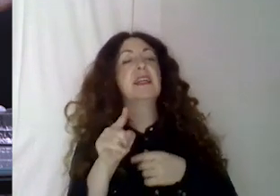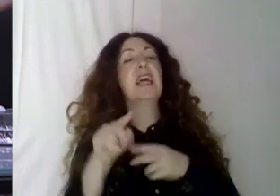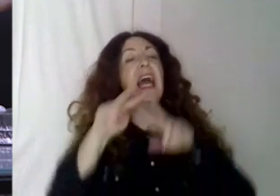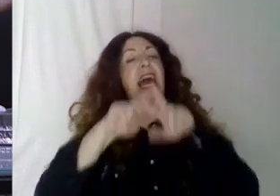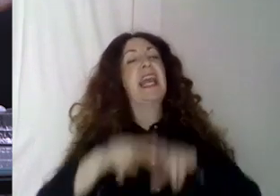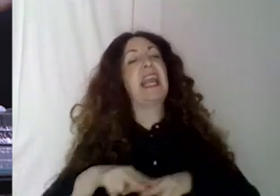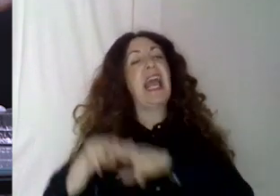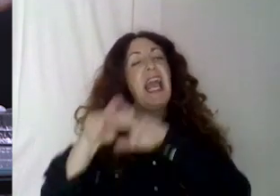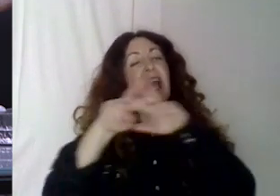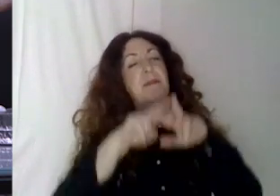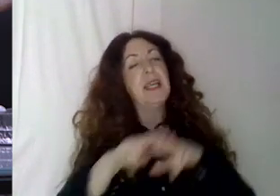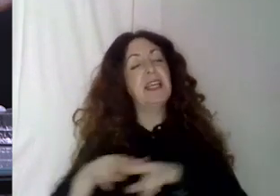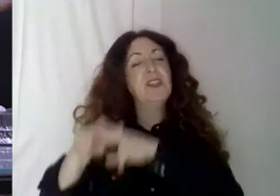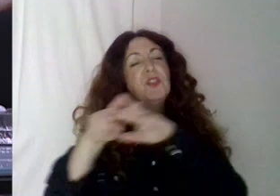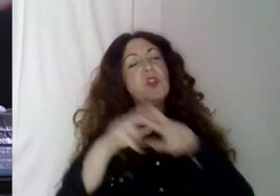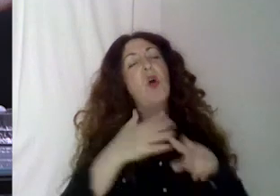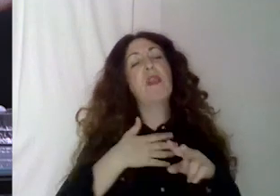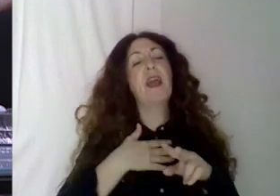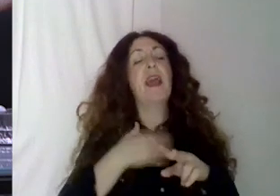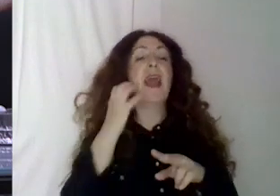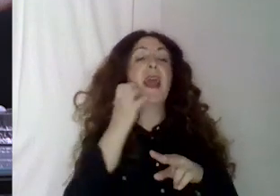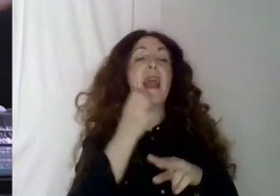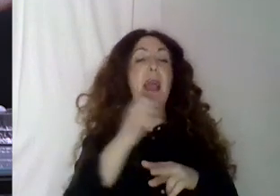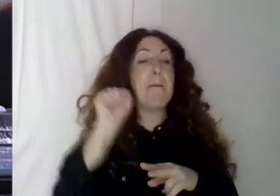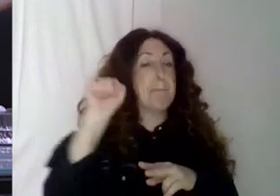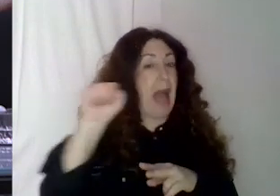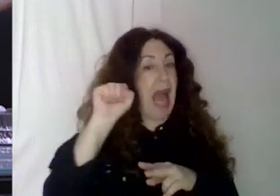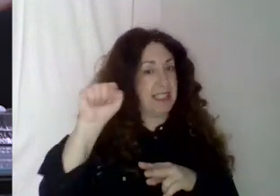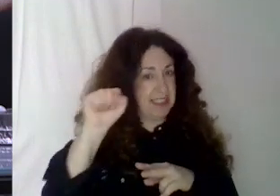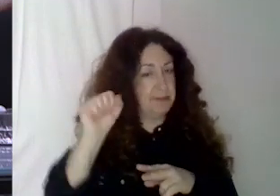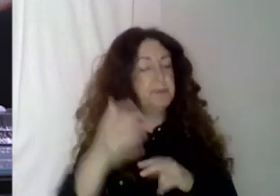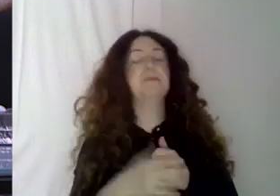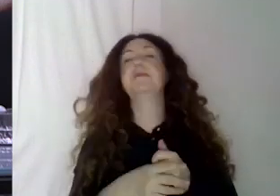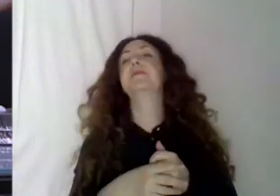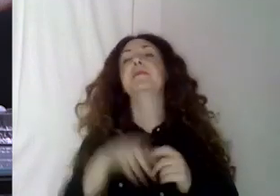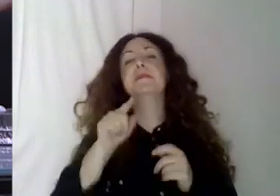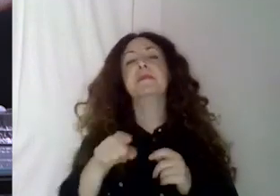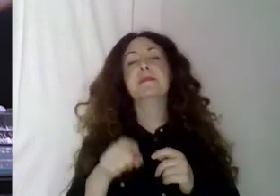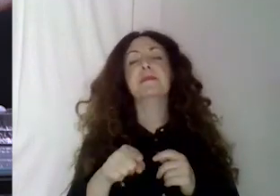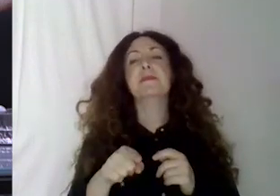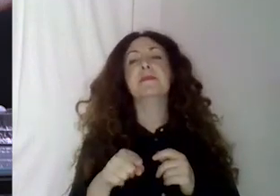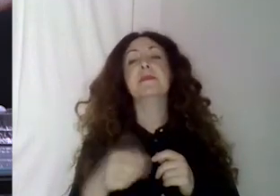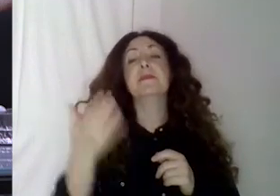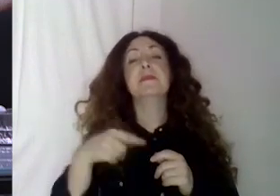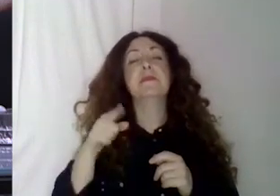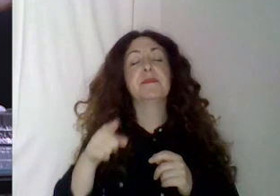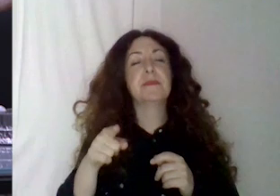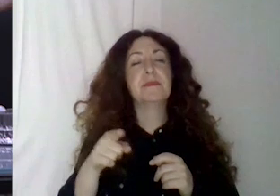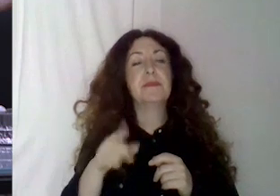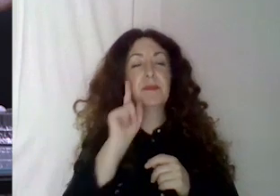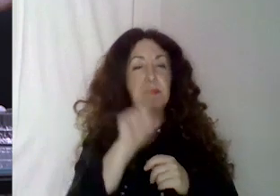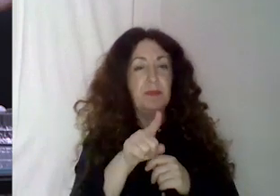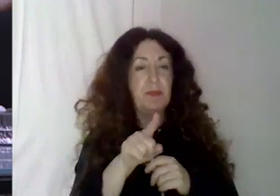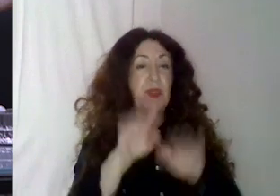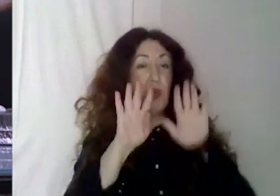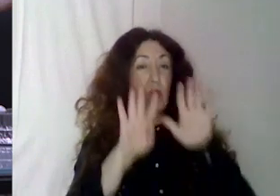Estudios parisino en marcha, Foucault, todos ellos, y entonces convencen al juez o a quien tengan que convencer que, bueno, que aquello había